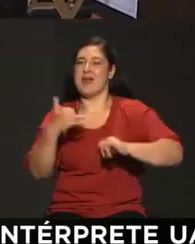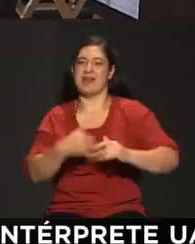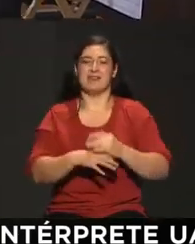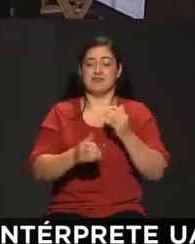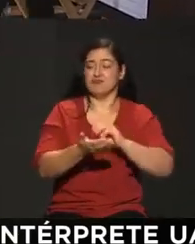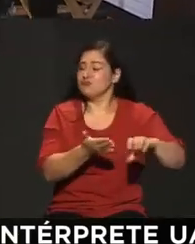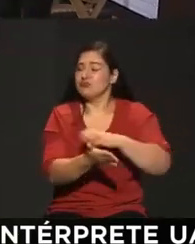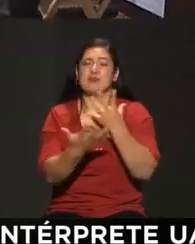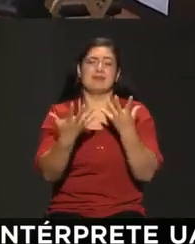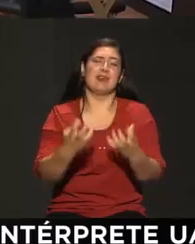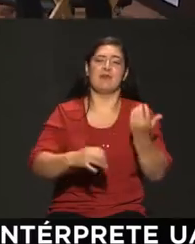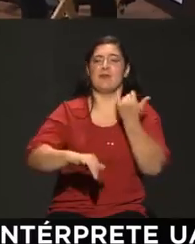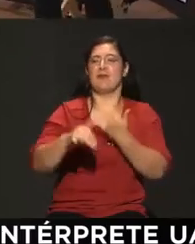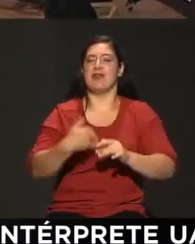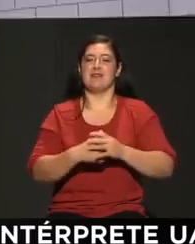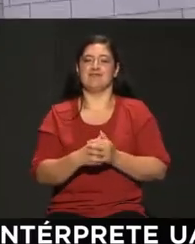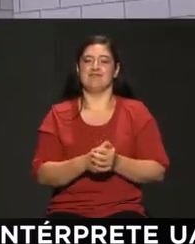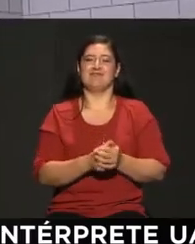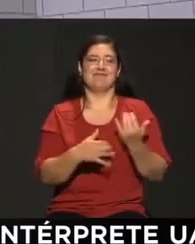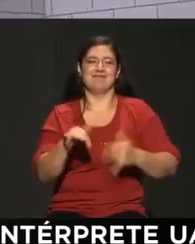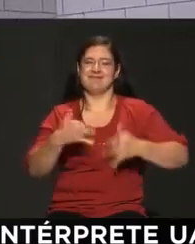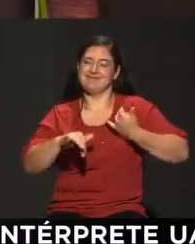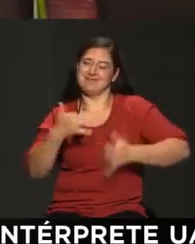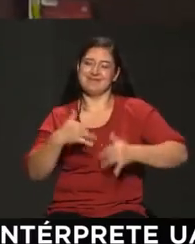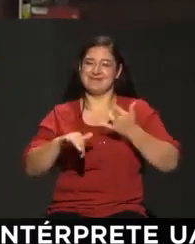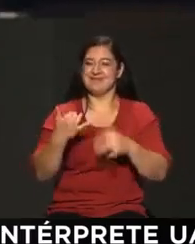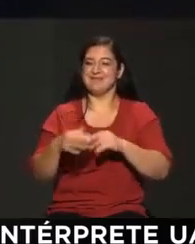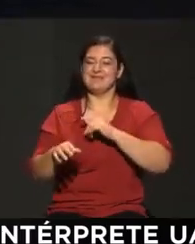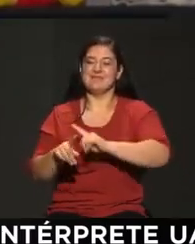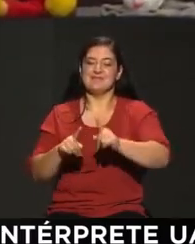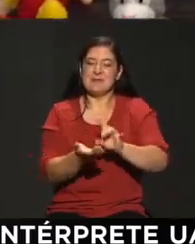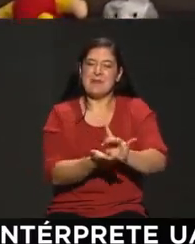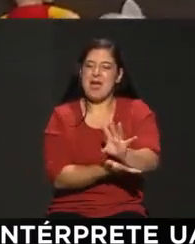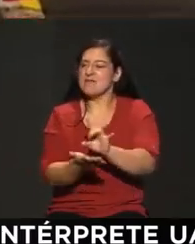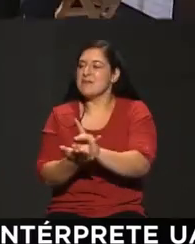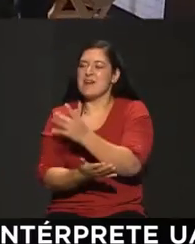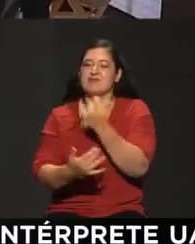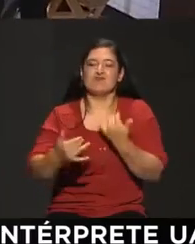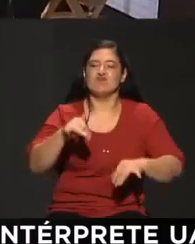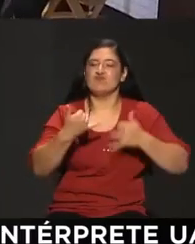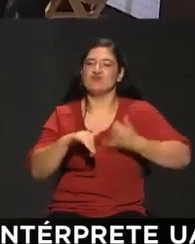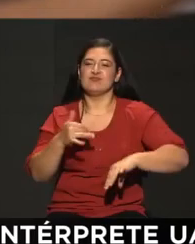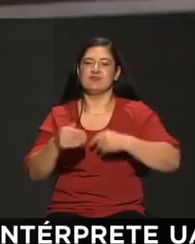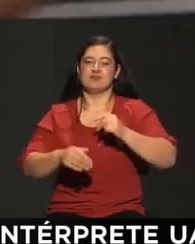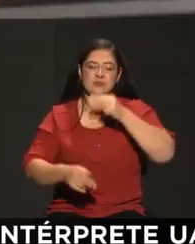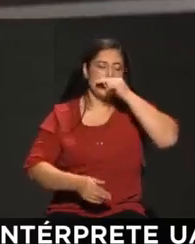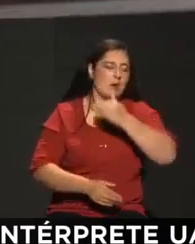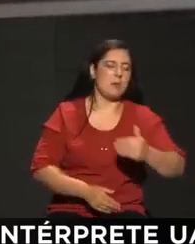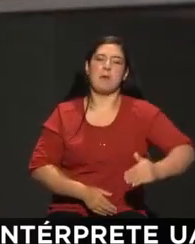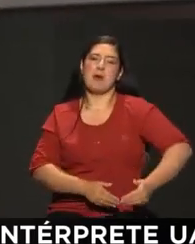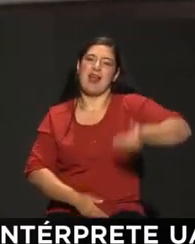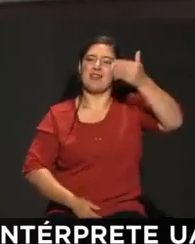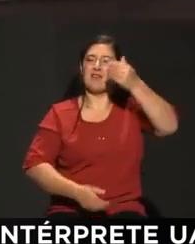Con un carrito. Quiero jugar. Con billeticos. Quiero jugar. Chicos y chicas. Quiero jugar. Chicos y grandes. Quiero